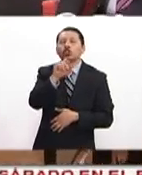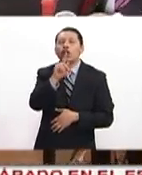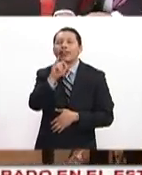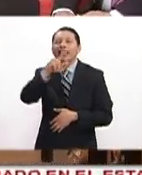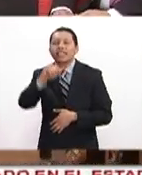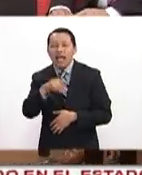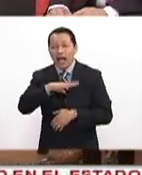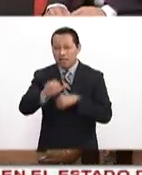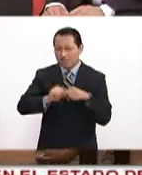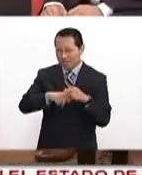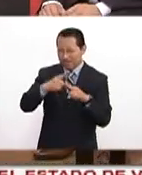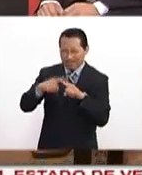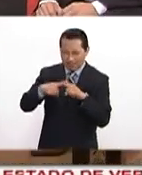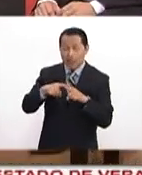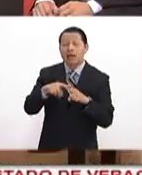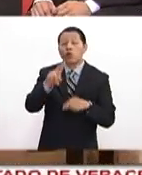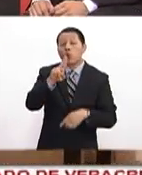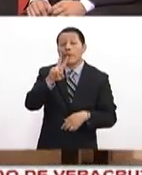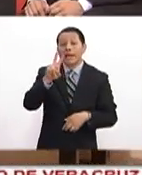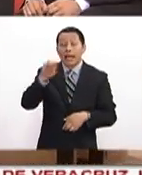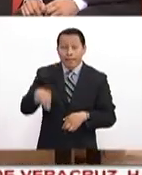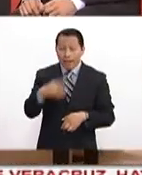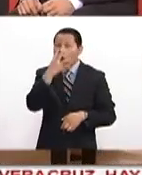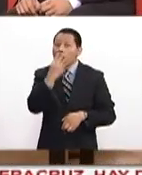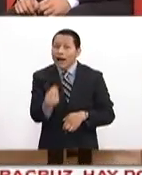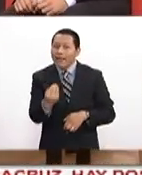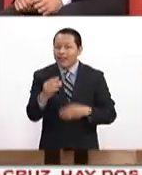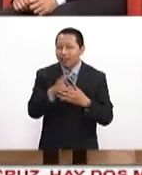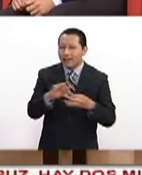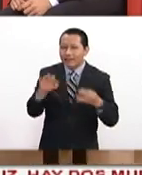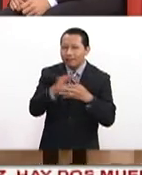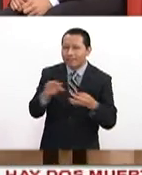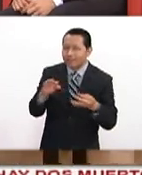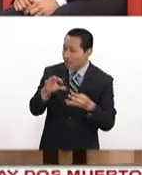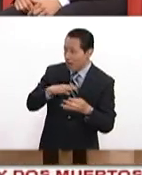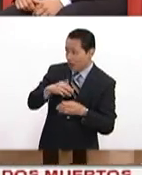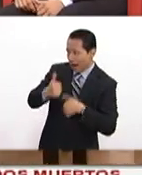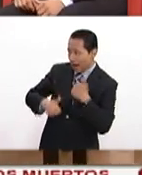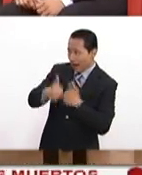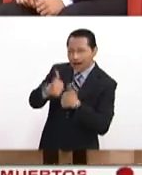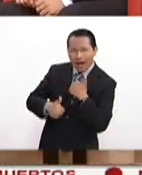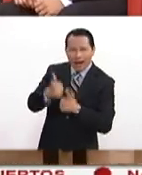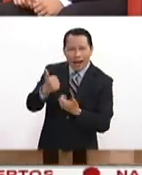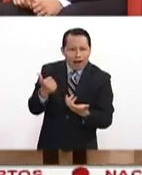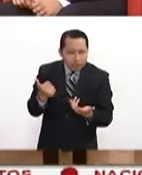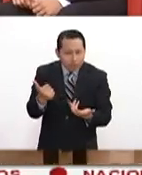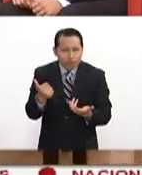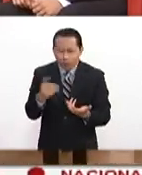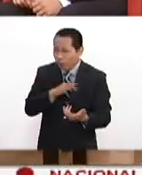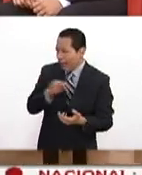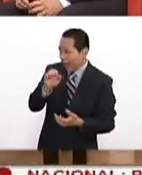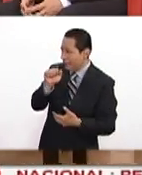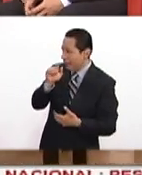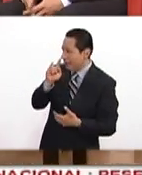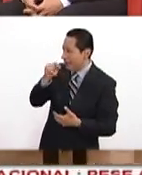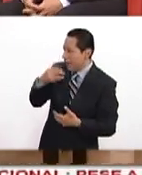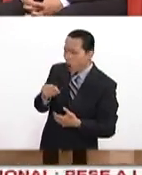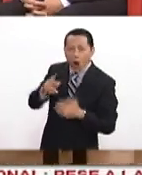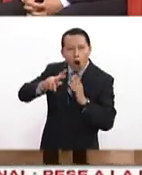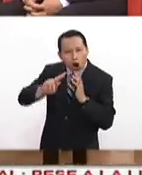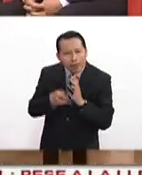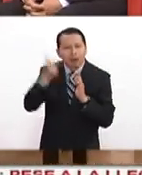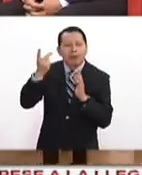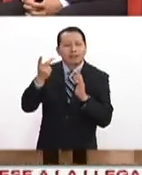Universidad del Valle de México, Coyoacán, y nos va a hablar, por cierto, de esta carrera. ¿Qué tal parece, Santiago, que ha tenido otra vez